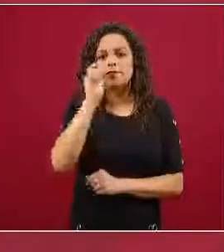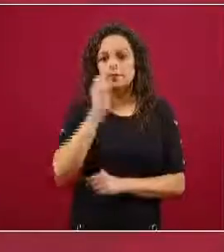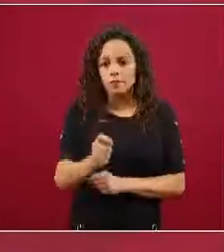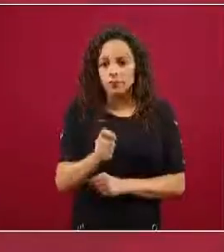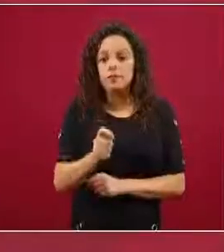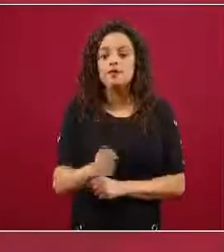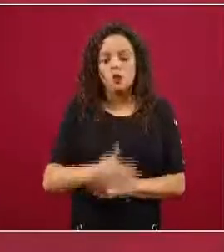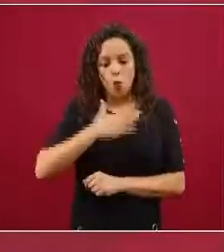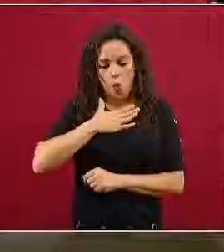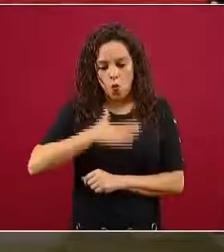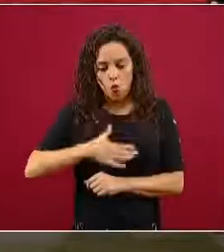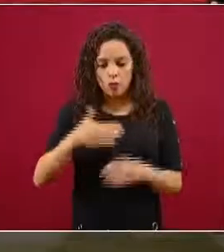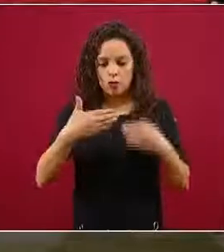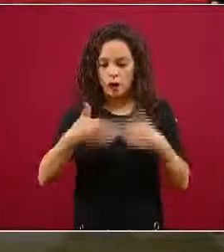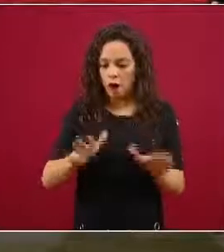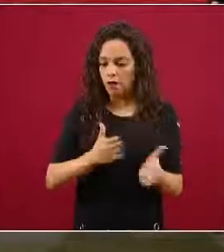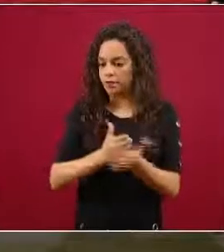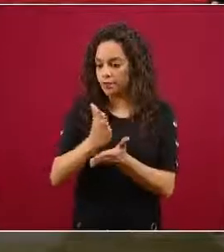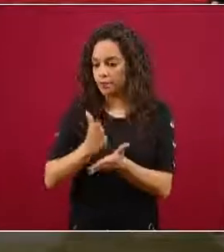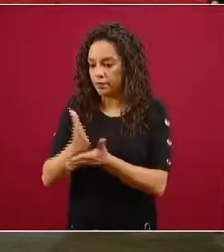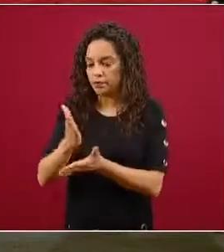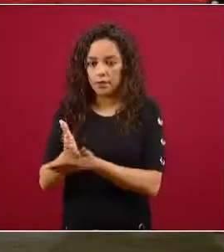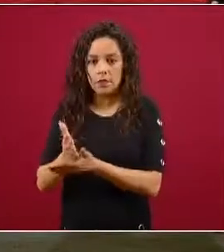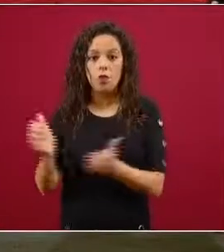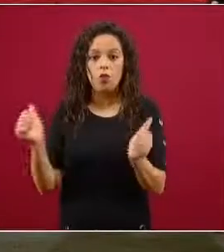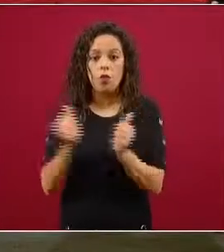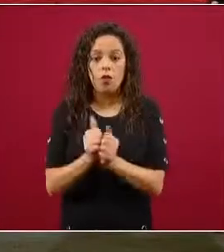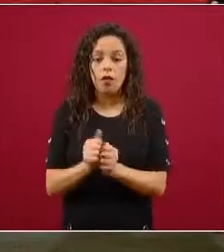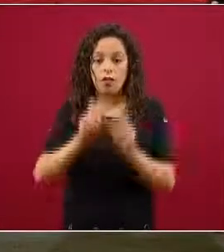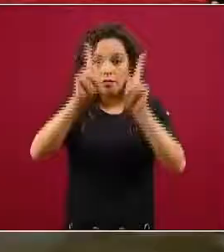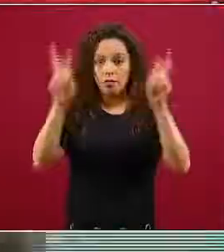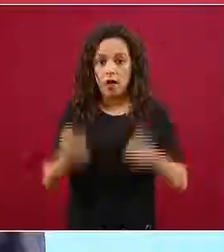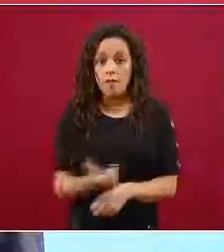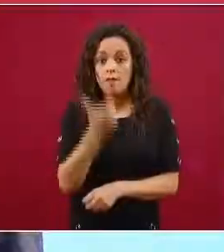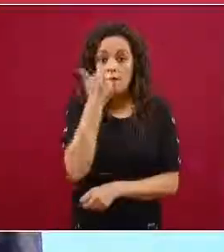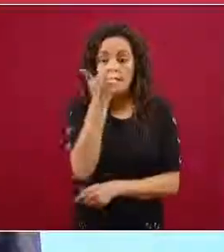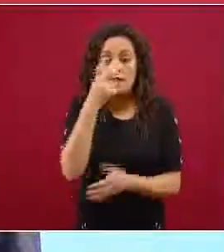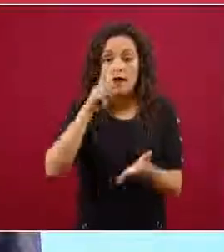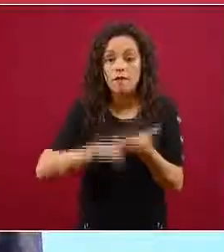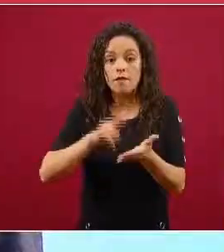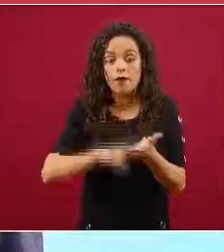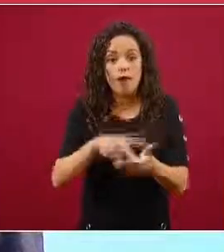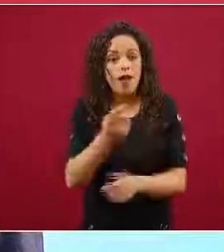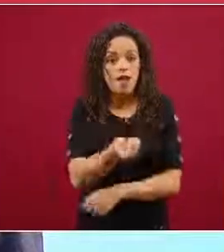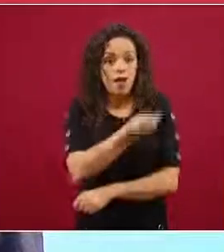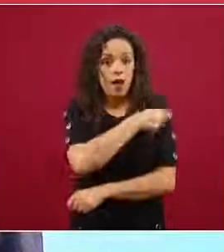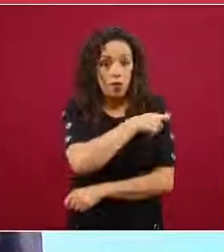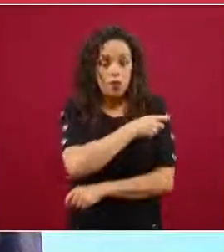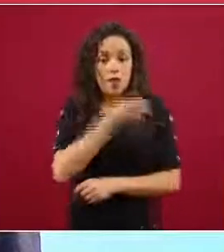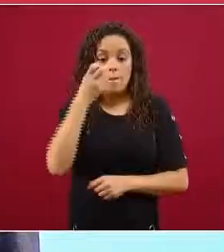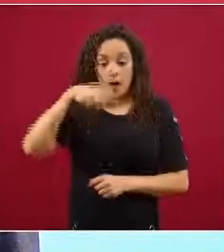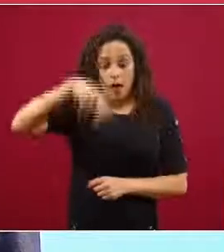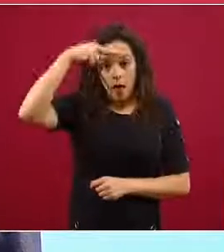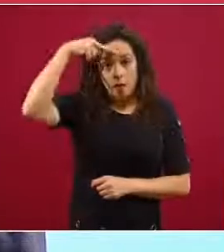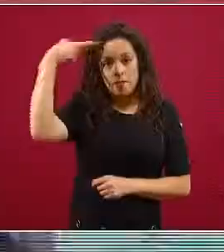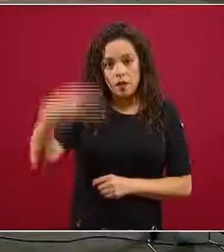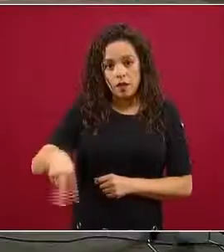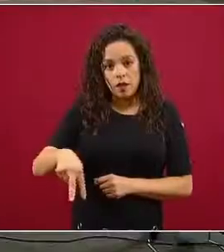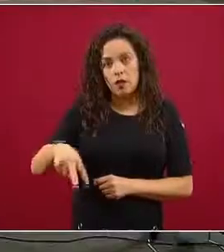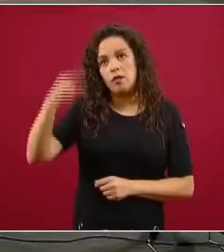acceso justo en términos de precios a las vacunas. Por eso México ha tomado la decisión